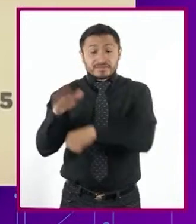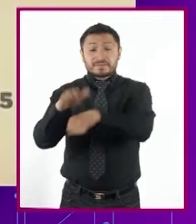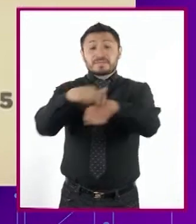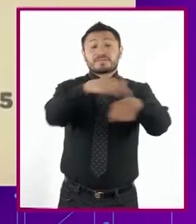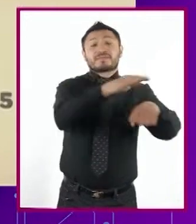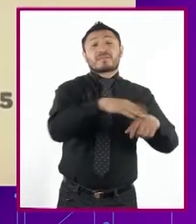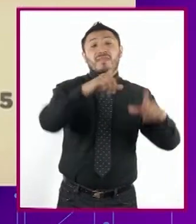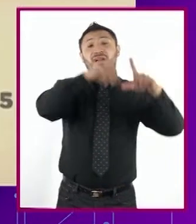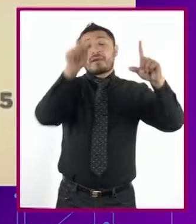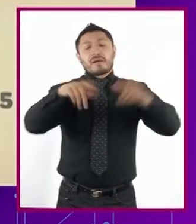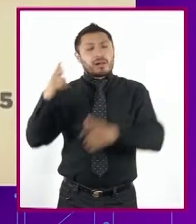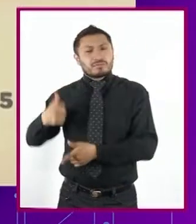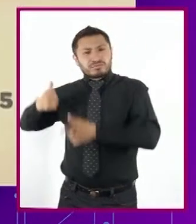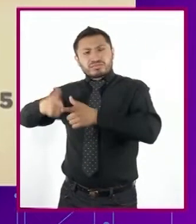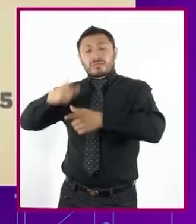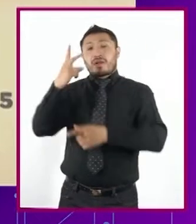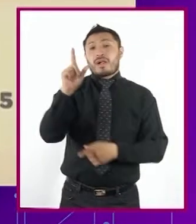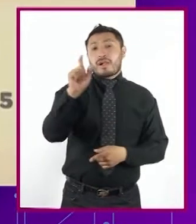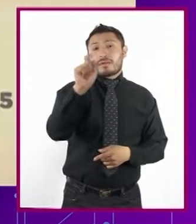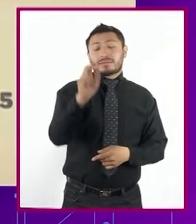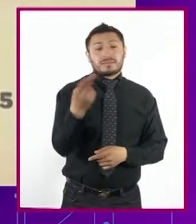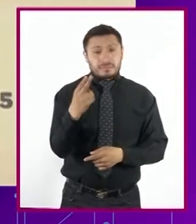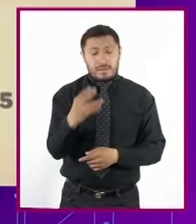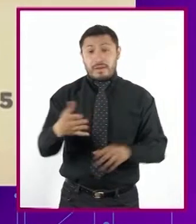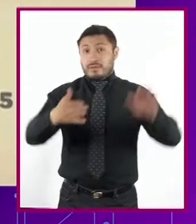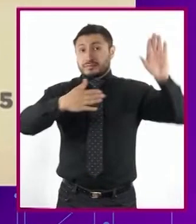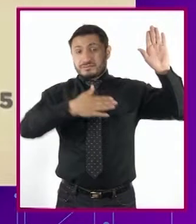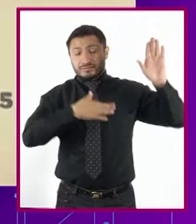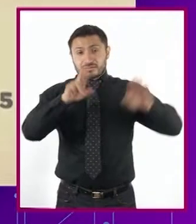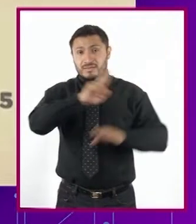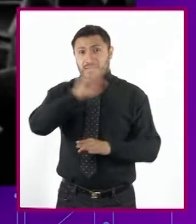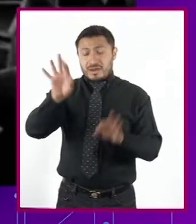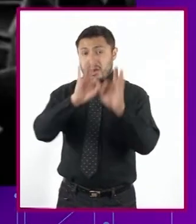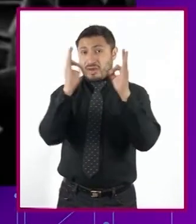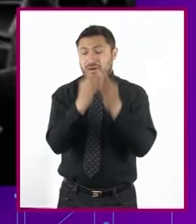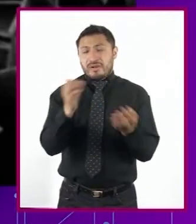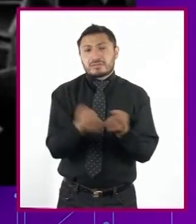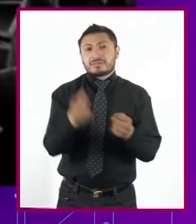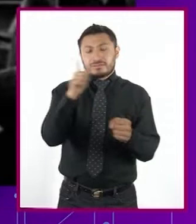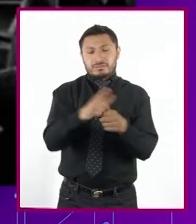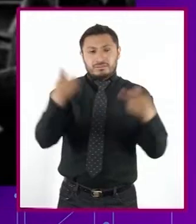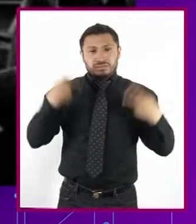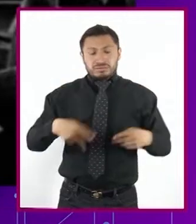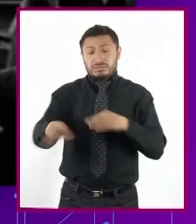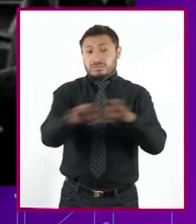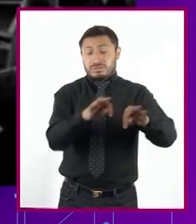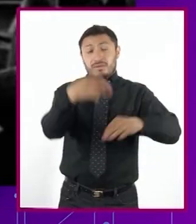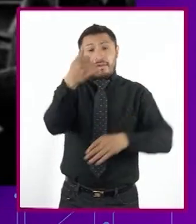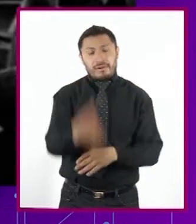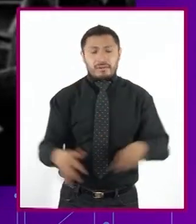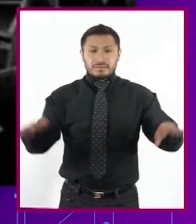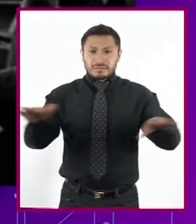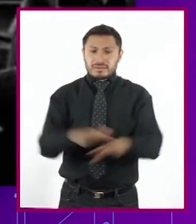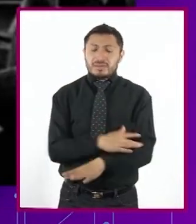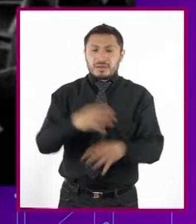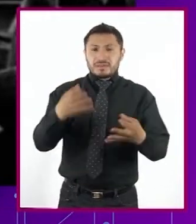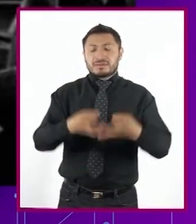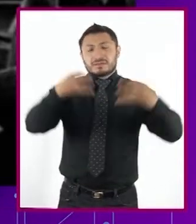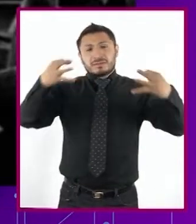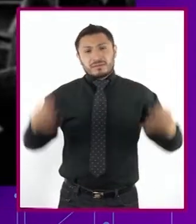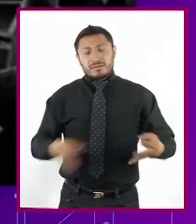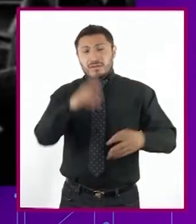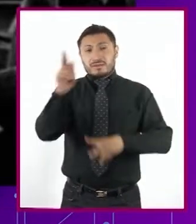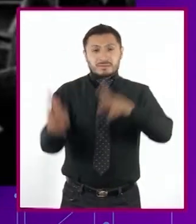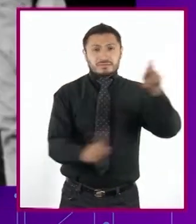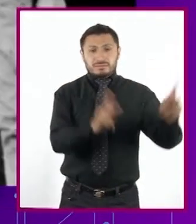en armas el 20 de noviembre. Prometió reformas sociales a los trabajadores y restitución de tierras a los